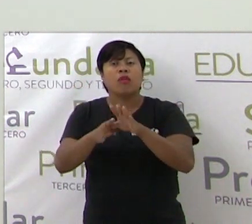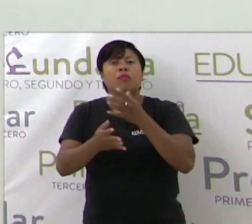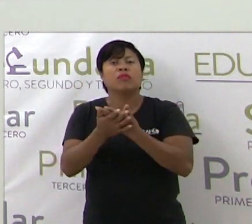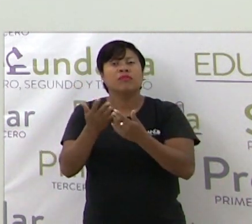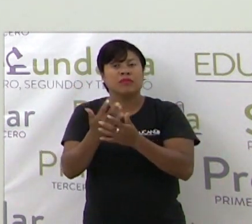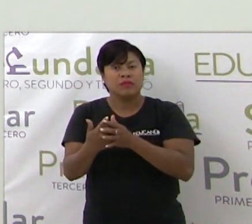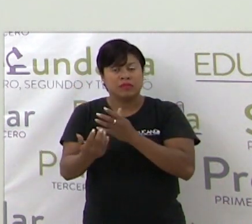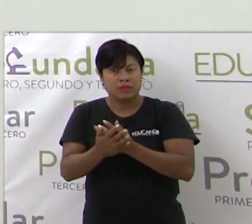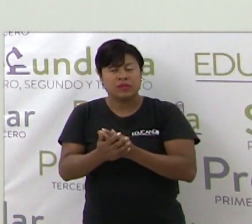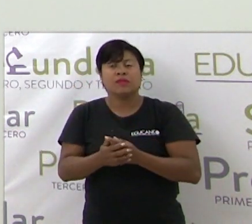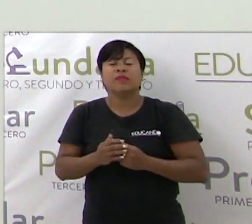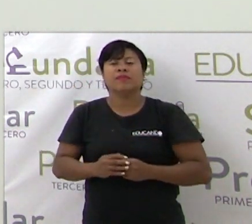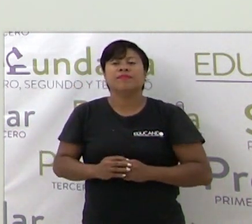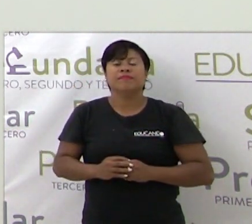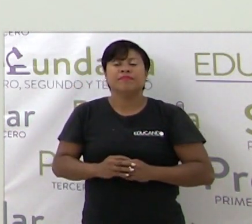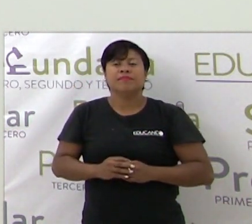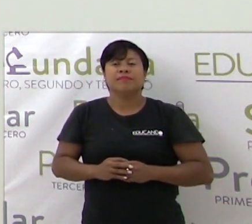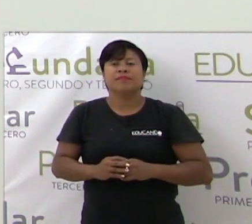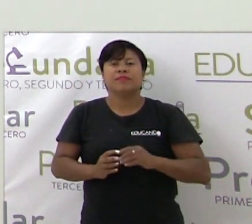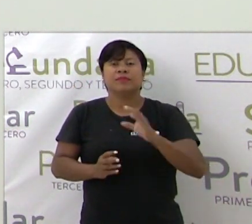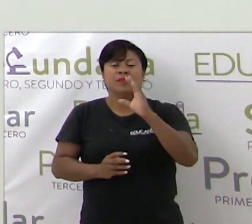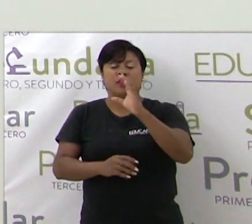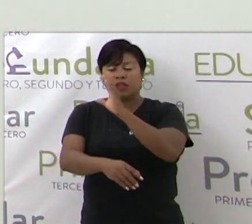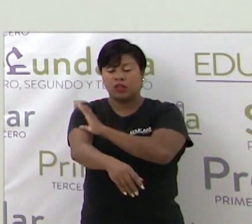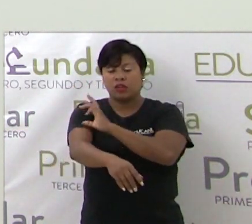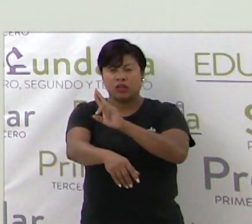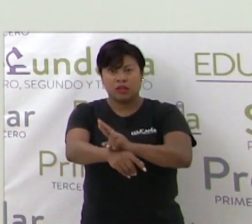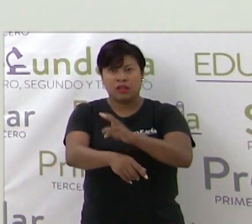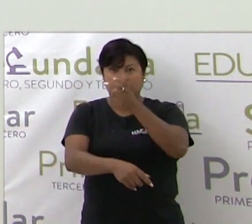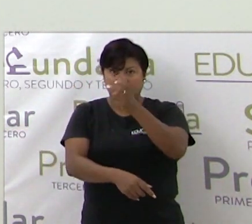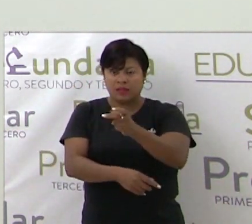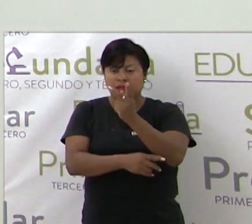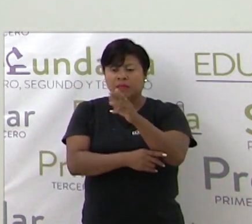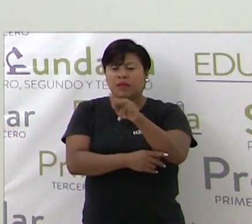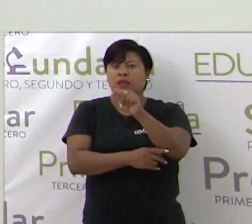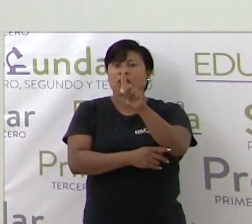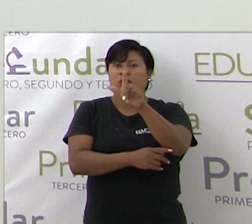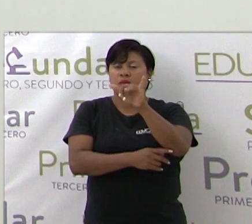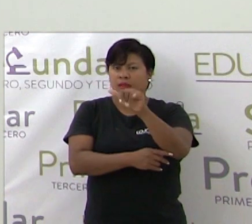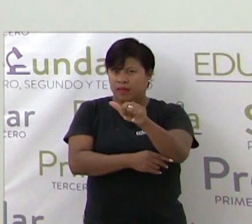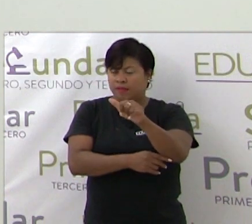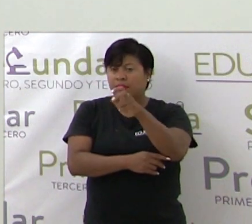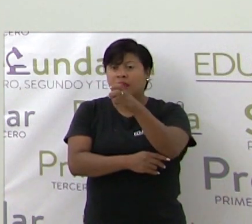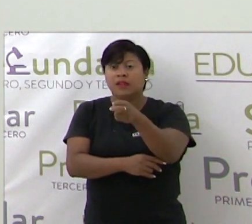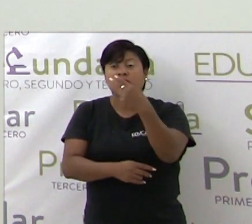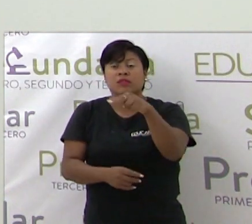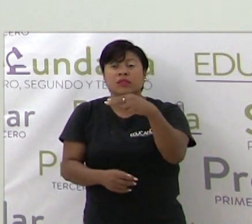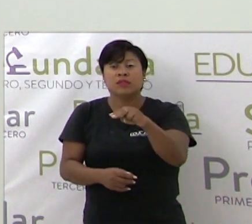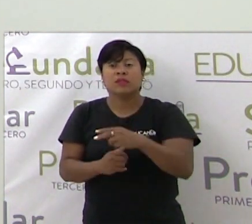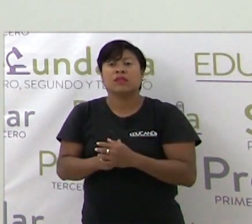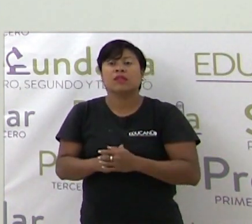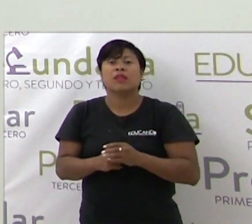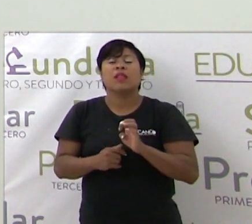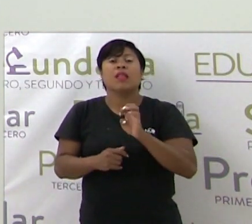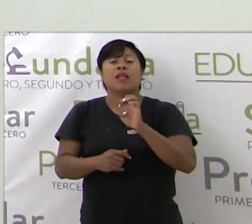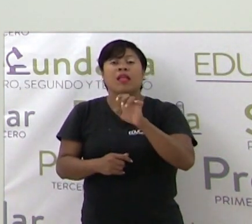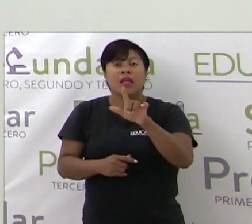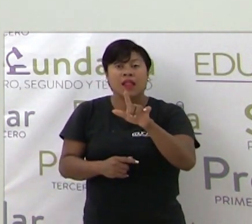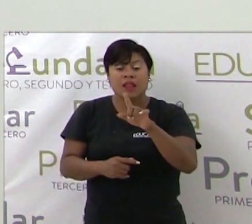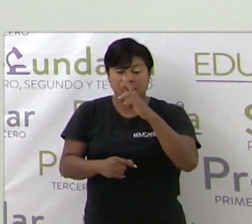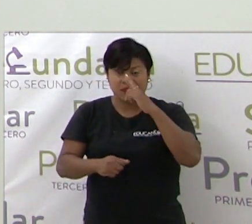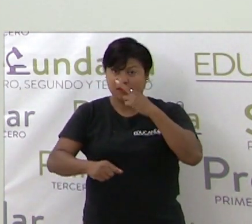desarrolla el coordinador dentro de una tertulia. Entonces, esta parte se llama el papel